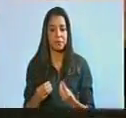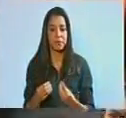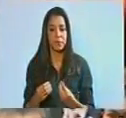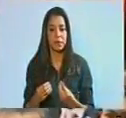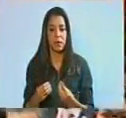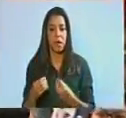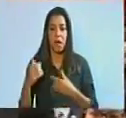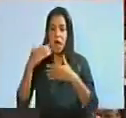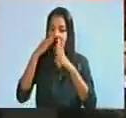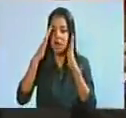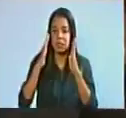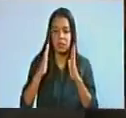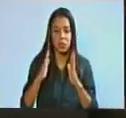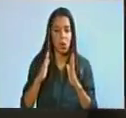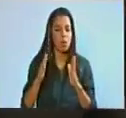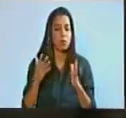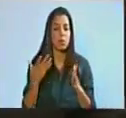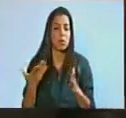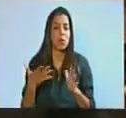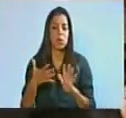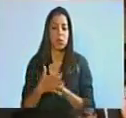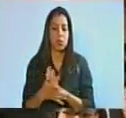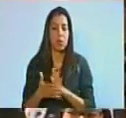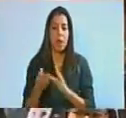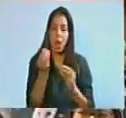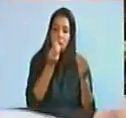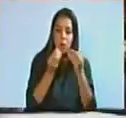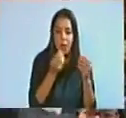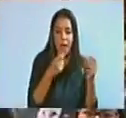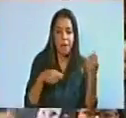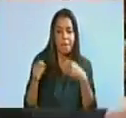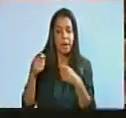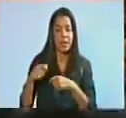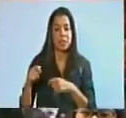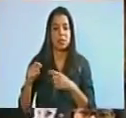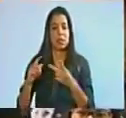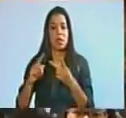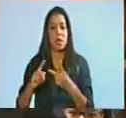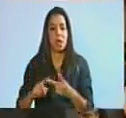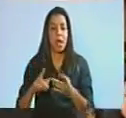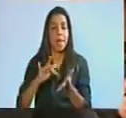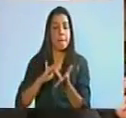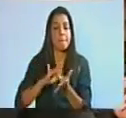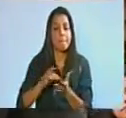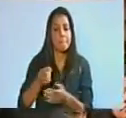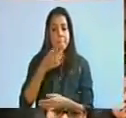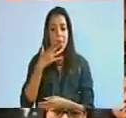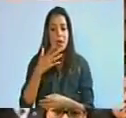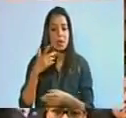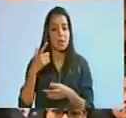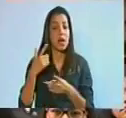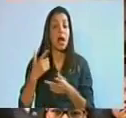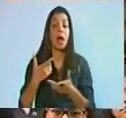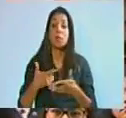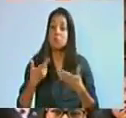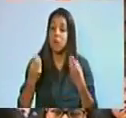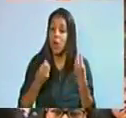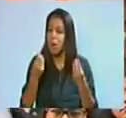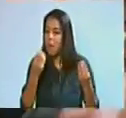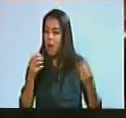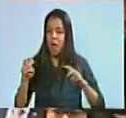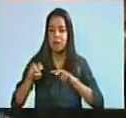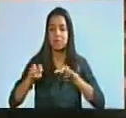para la atención desde el punto de vista de los bienes y servicios, de los alimentos, de los medicamentos esenciales para el pueblo